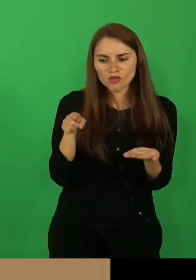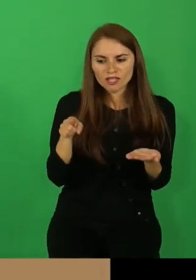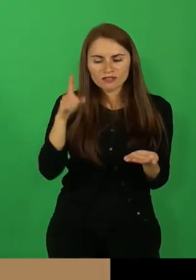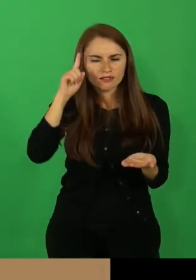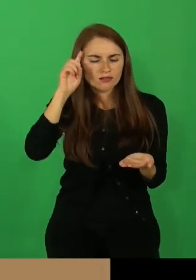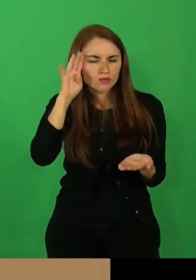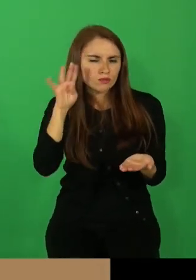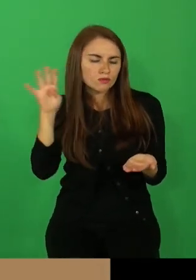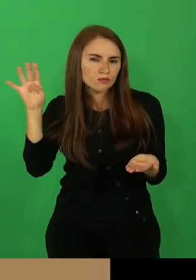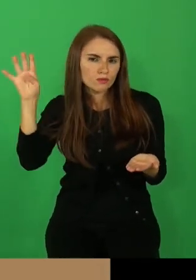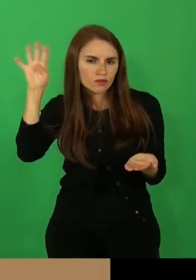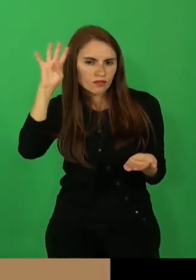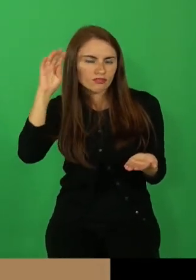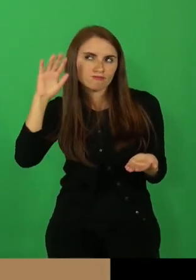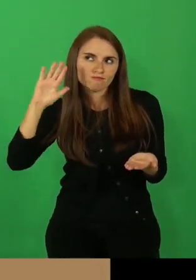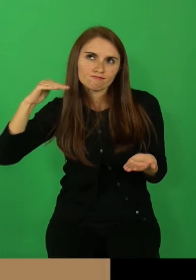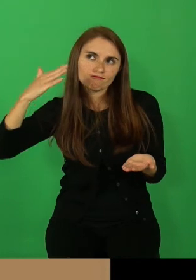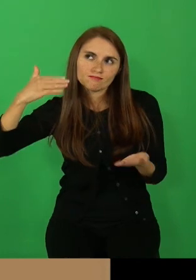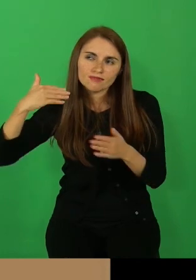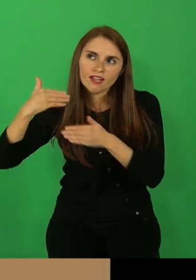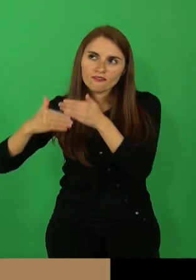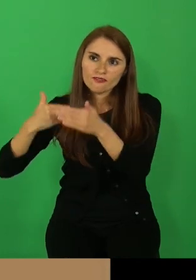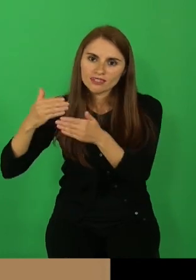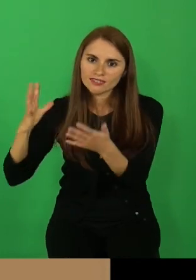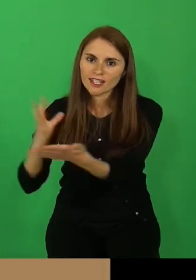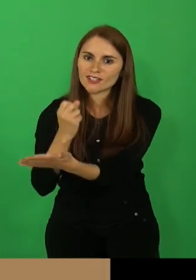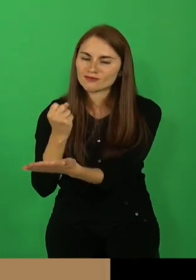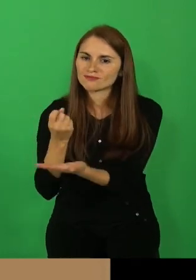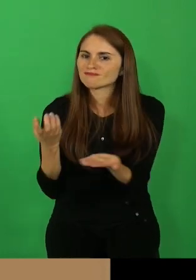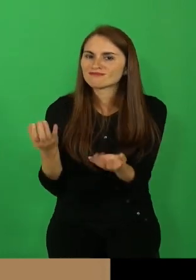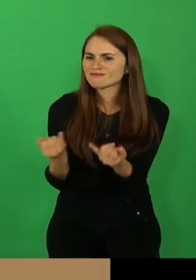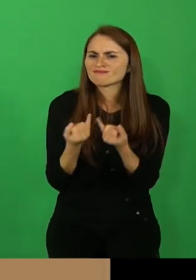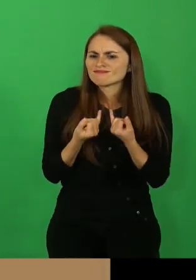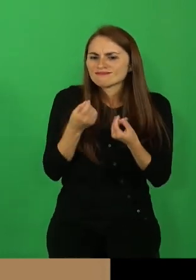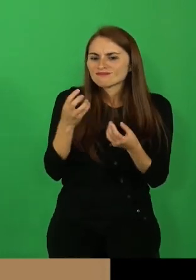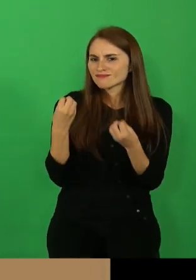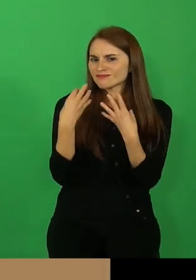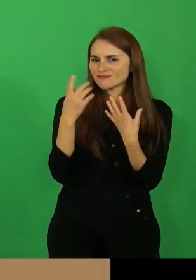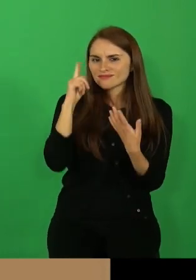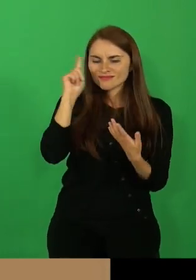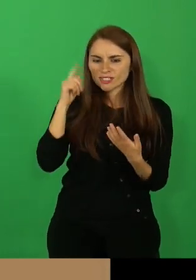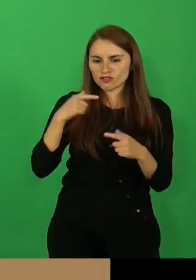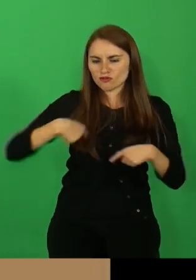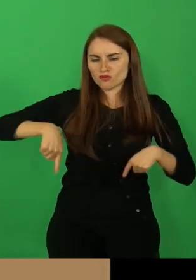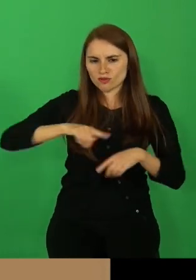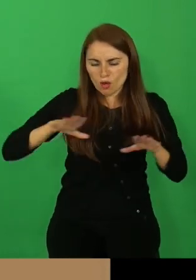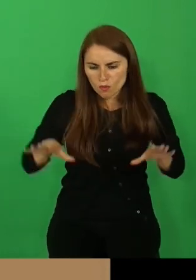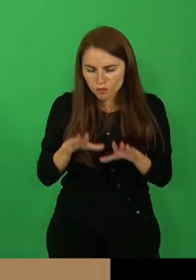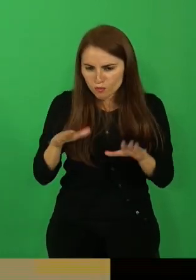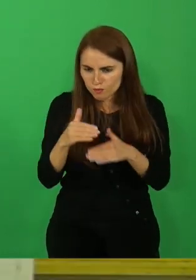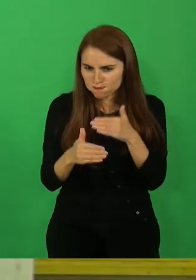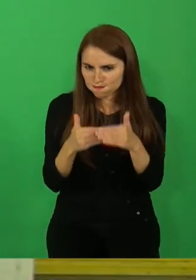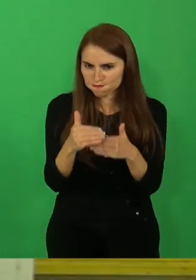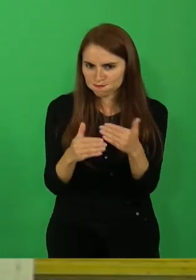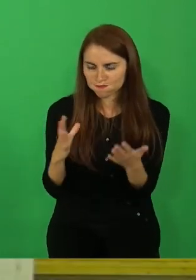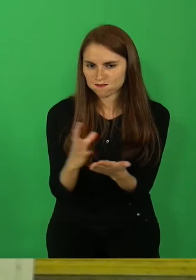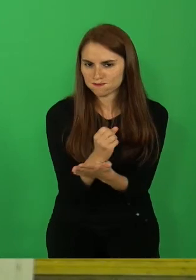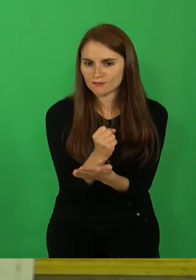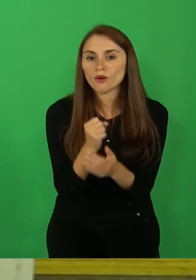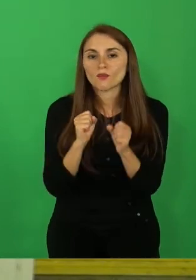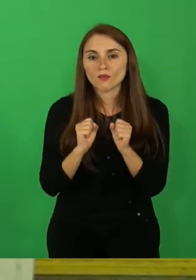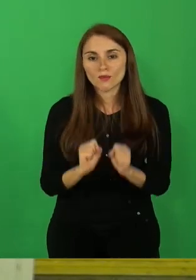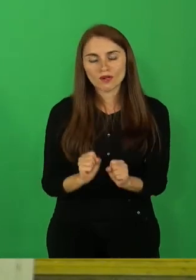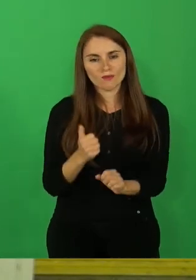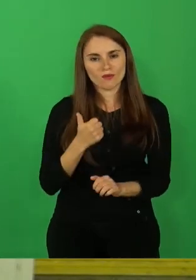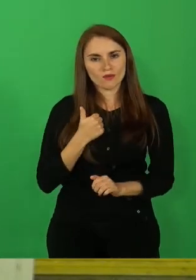en particular y logró. Este nos deja un mensaje de que siempre debemos ser perseverantes y tener muy claros nuestros sueños para